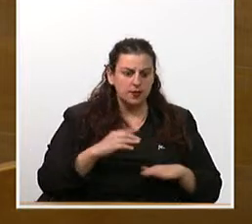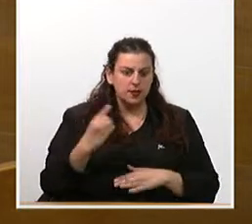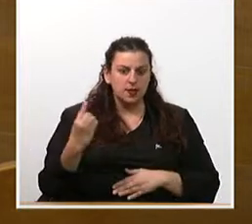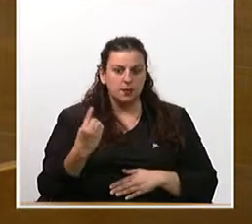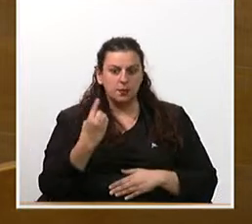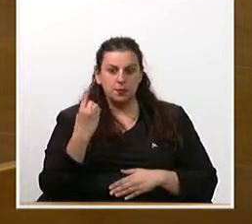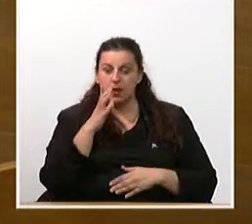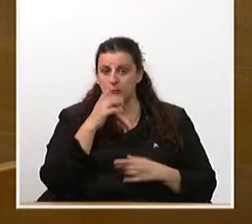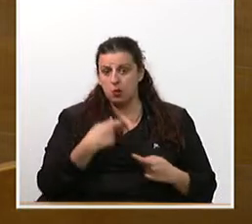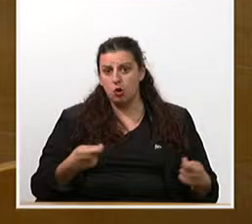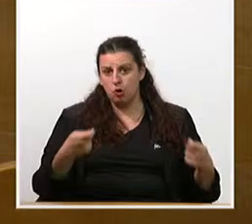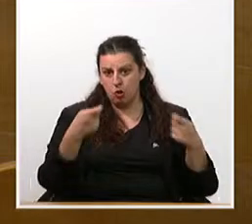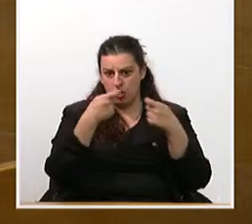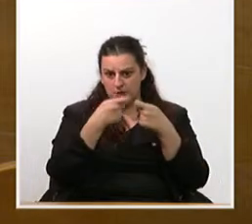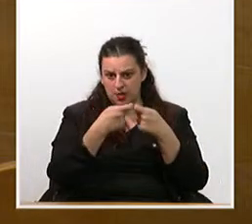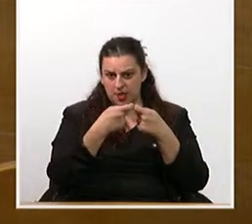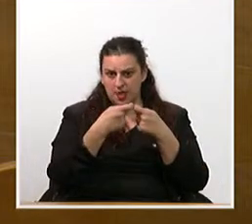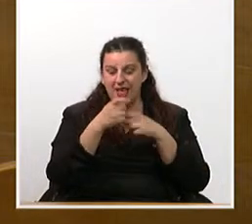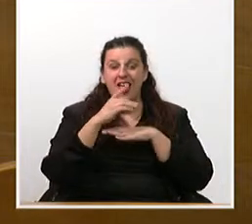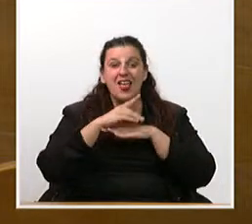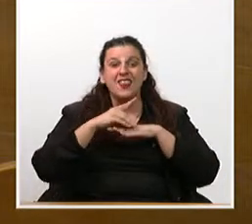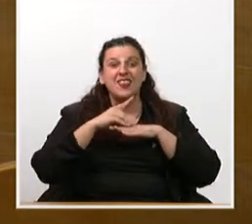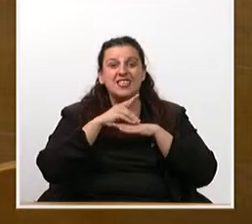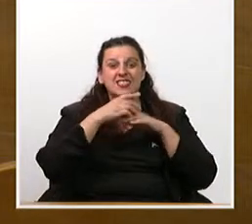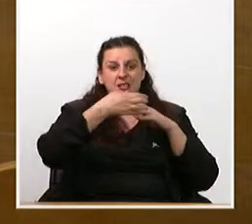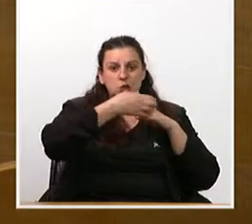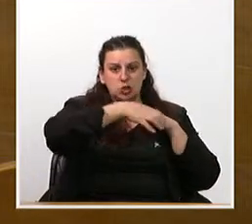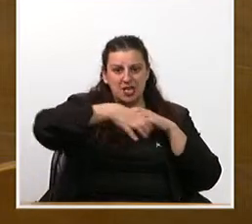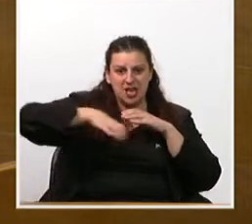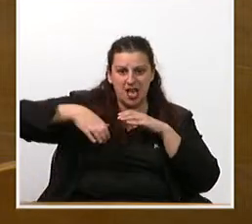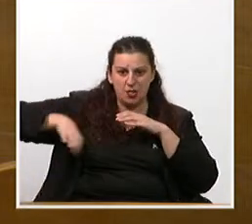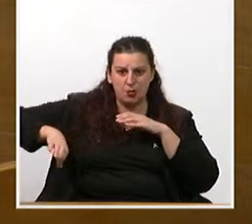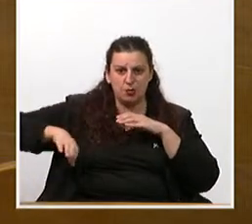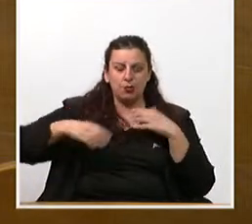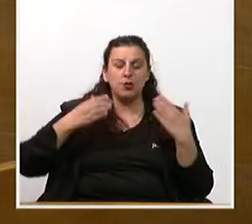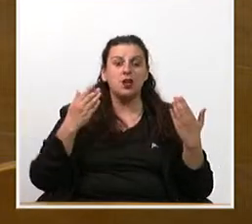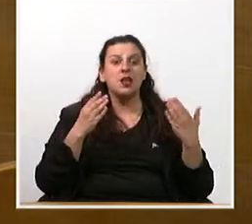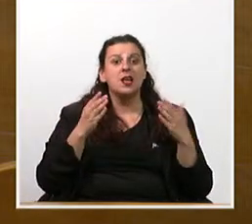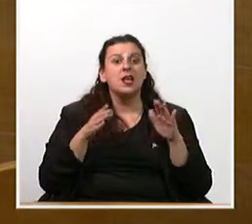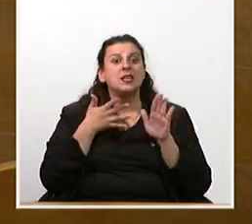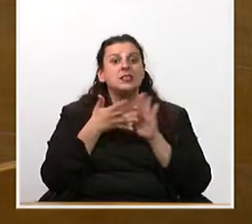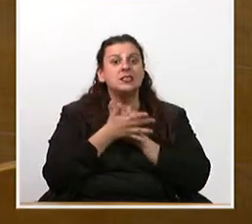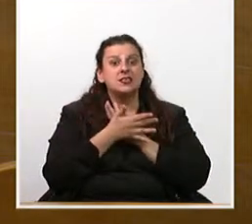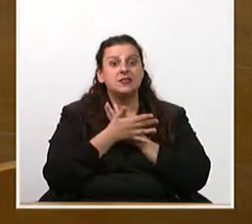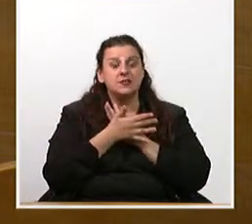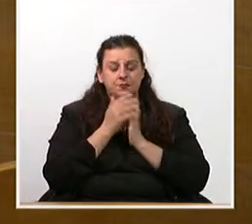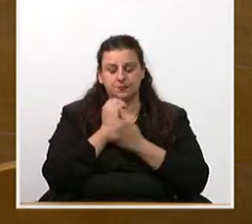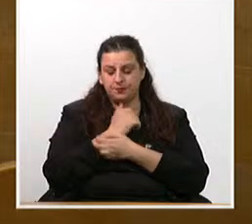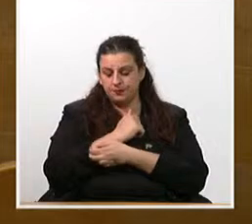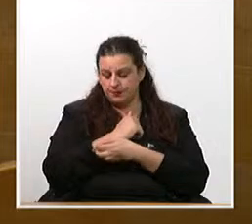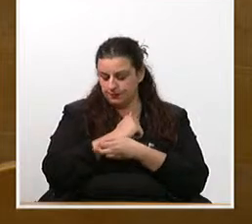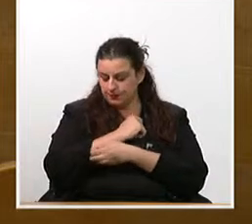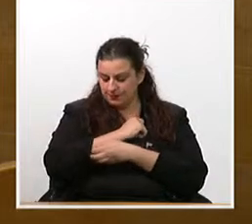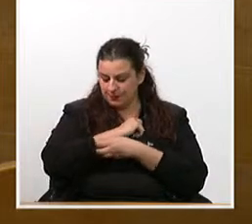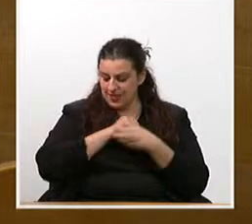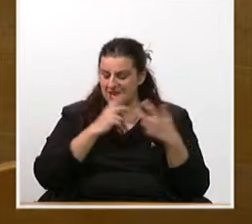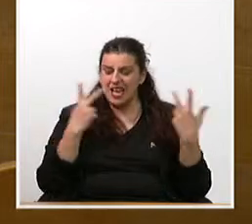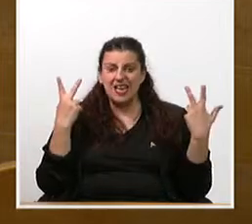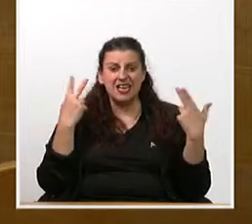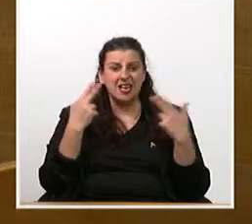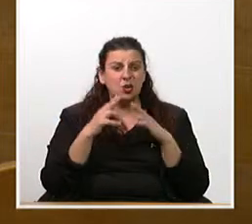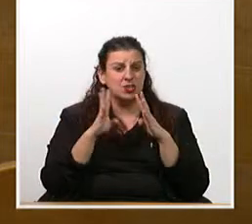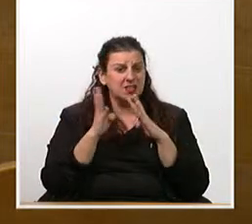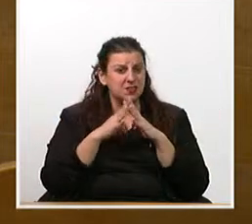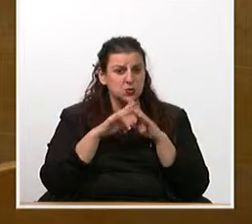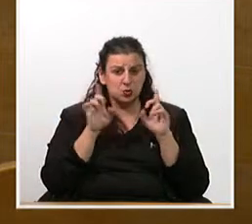concertada el district segregador suposa una la gran retada en infraestructures